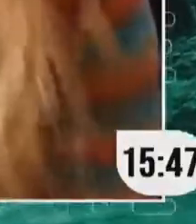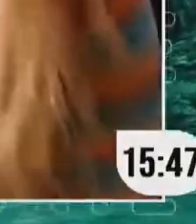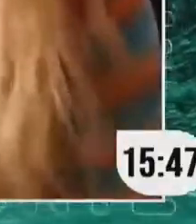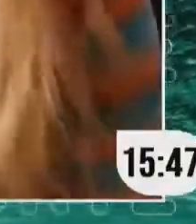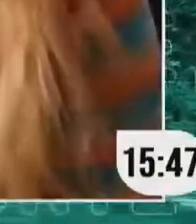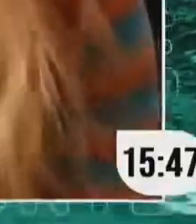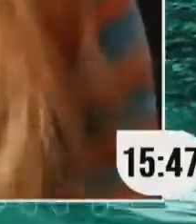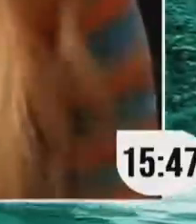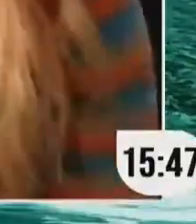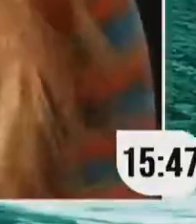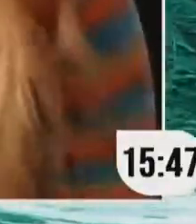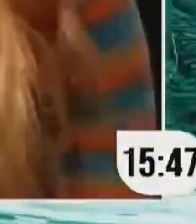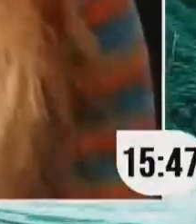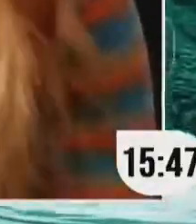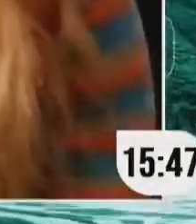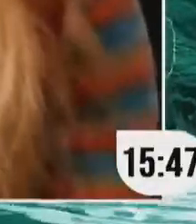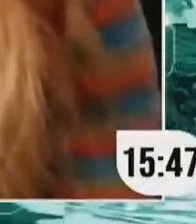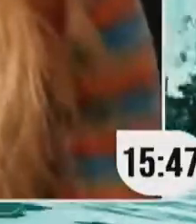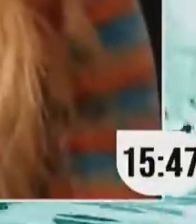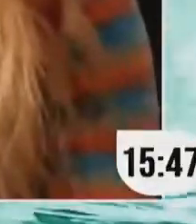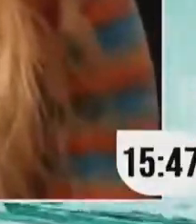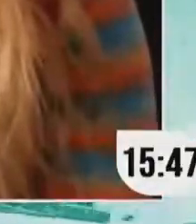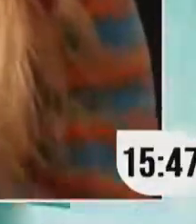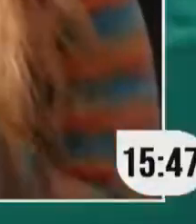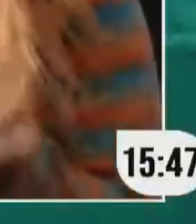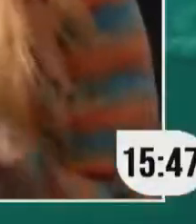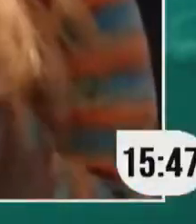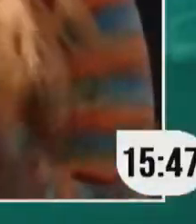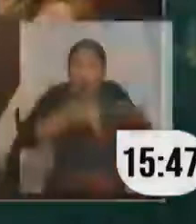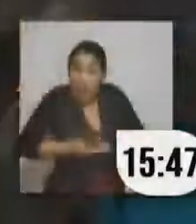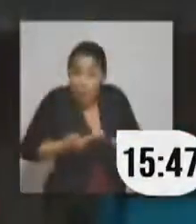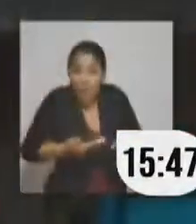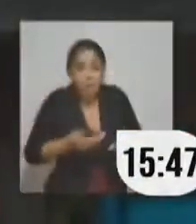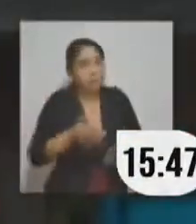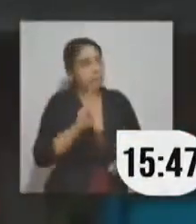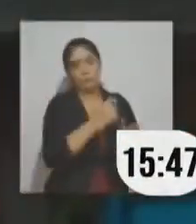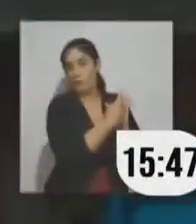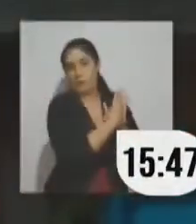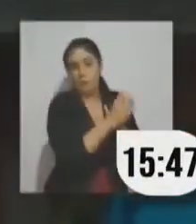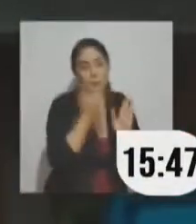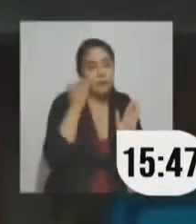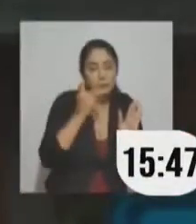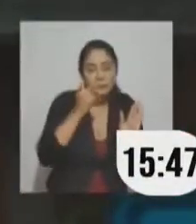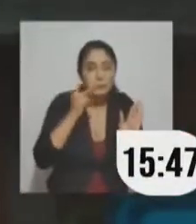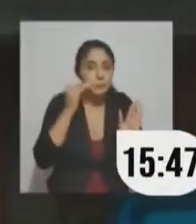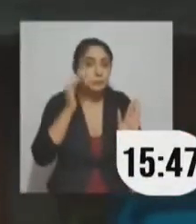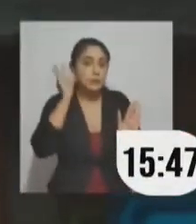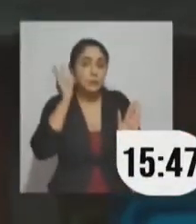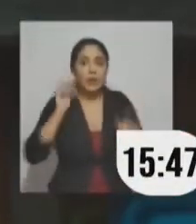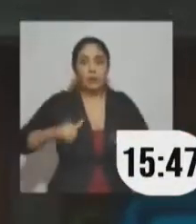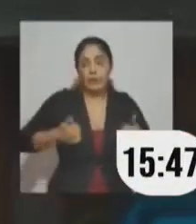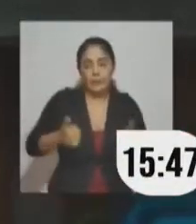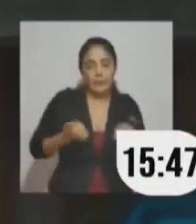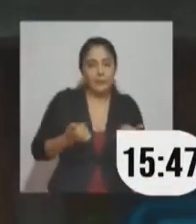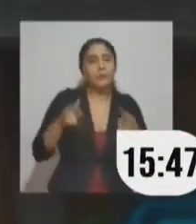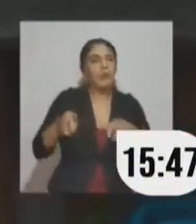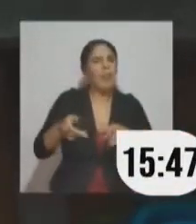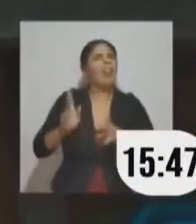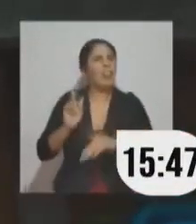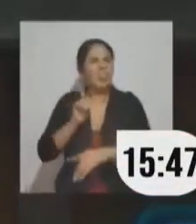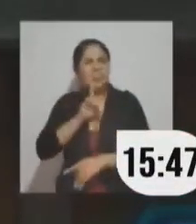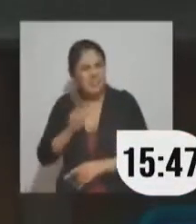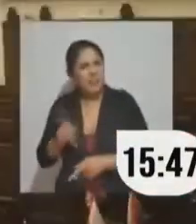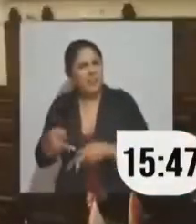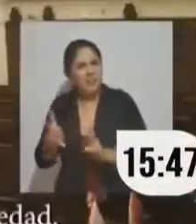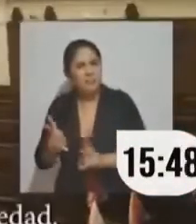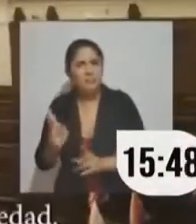cría. Exacto. Sí, me parece importante, porque a veces nos quedamos muy en la familia, pero siempre pienso en las niñeces que no han tenido familia, por ejemplo. Que